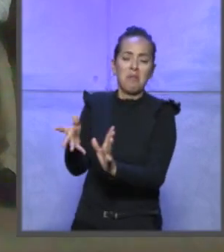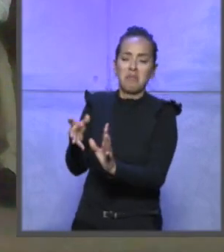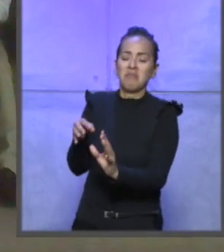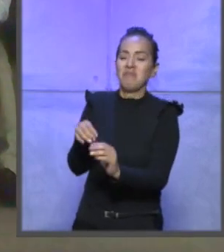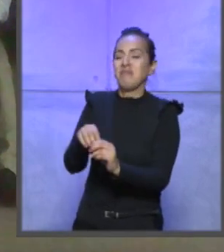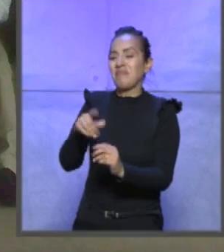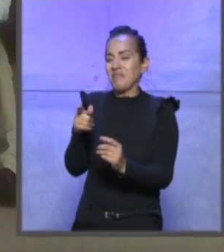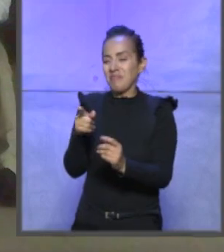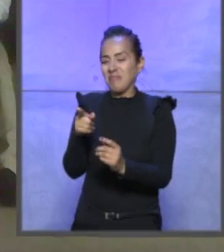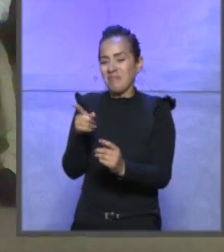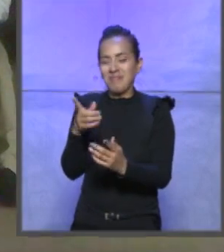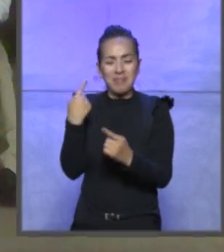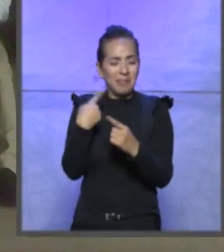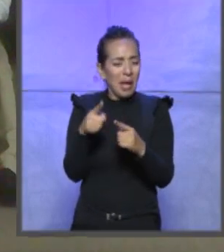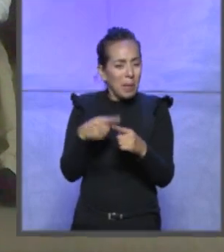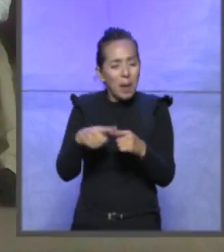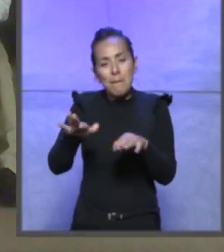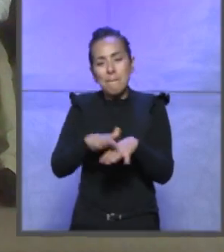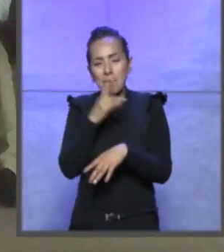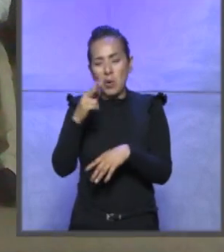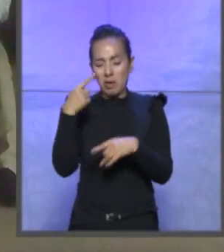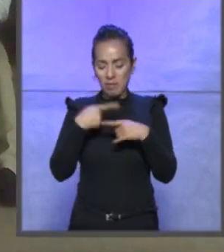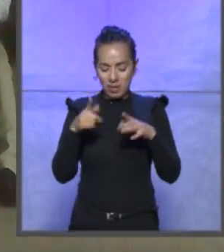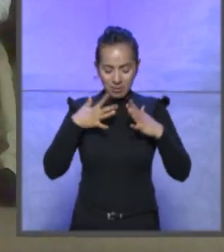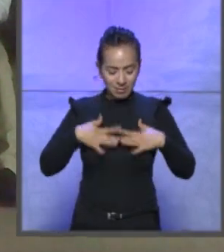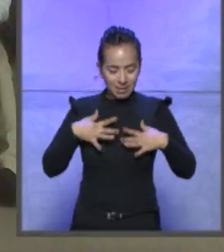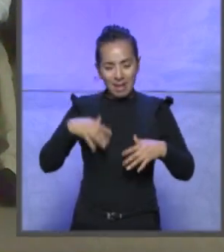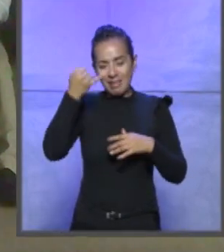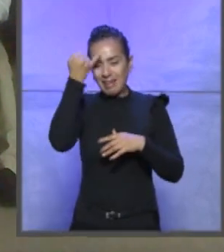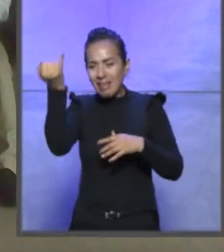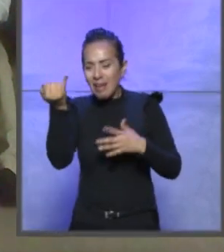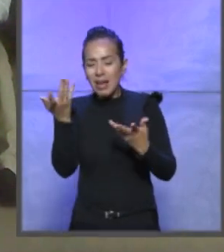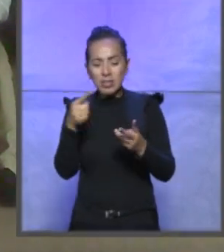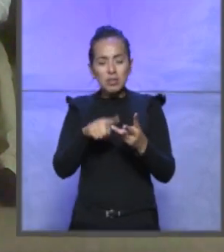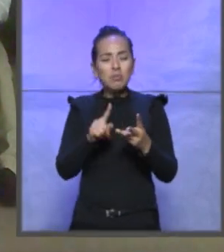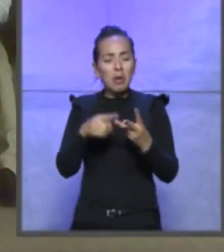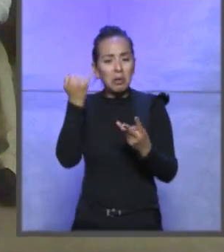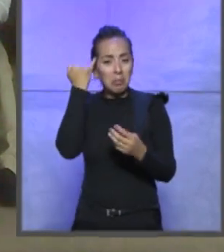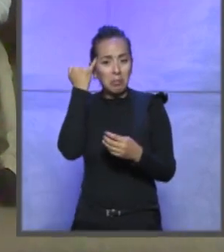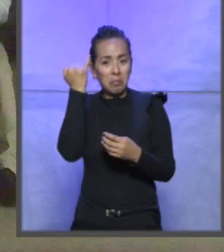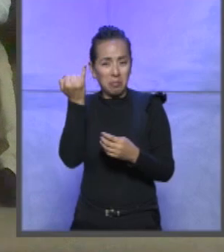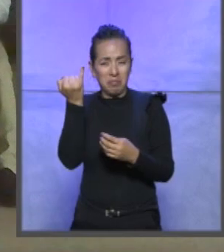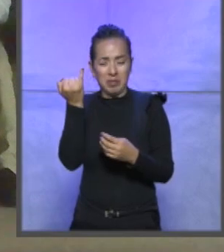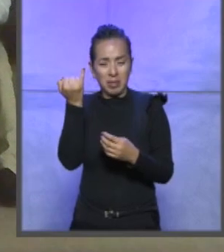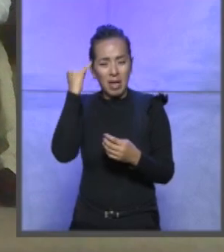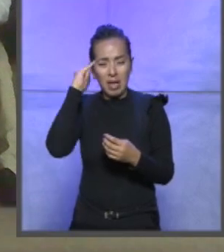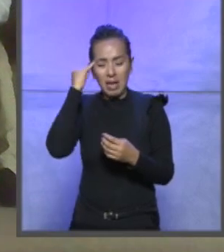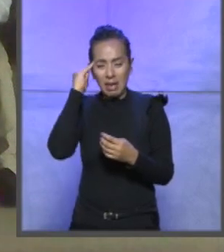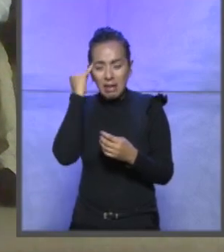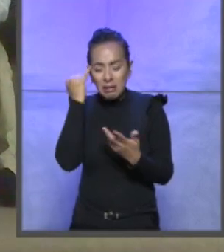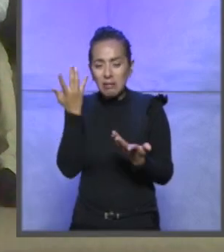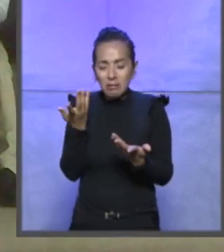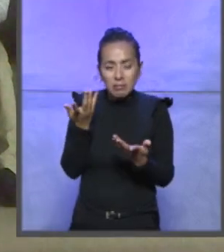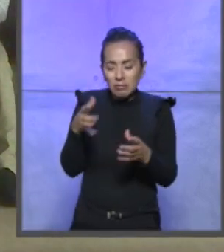de otros precisamente por la diferencia de ideas, por la diferencia de vestimenta, por el origen que podamos tener o las